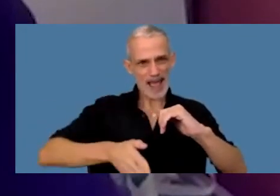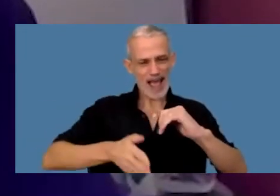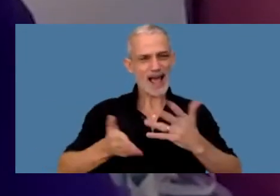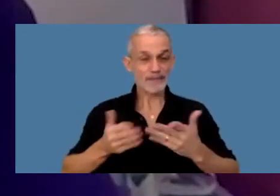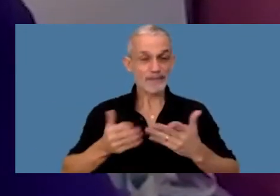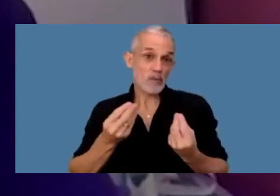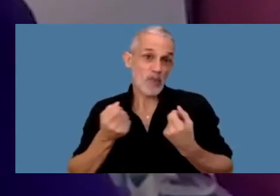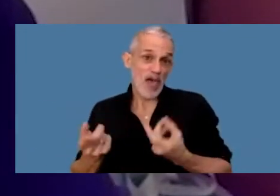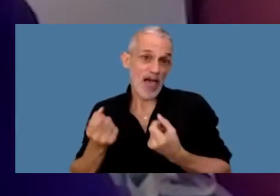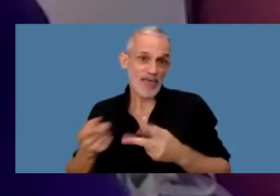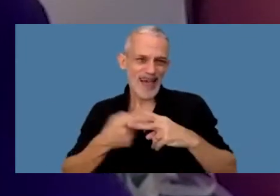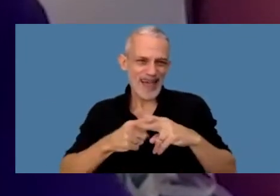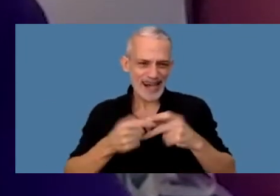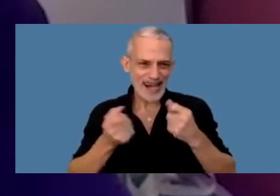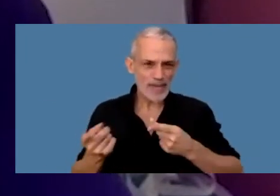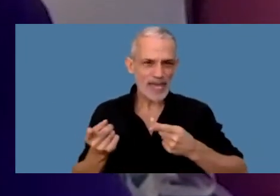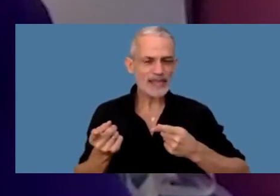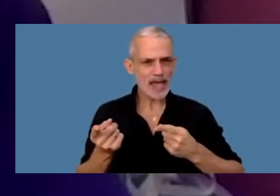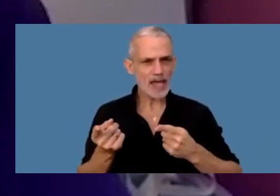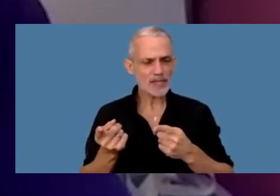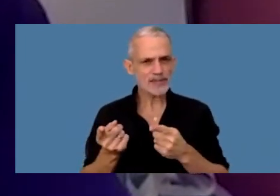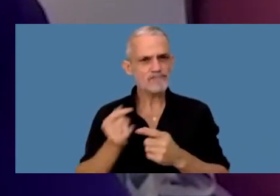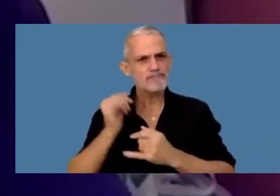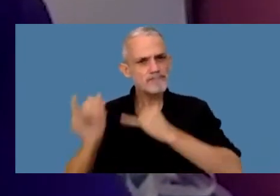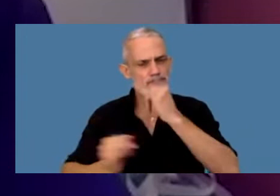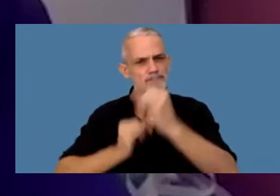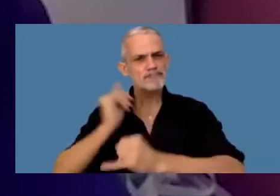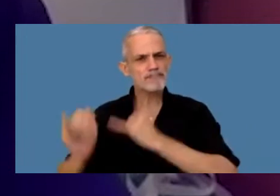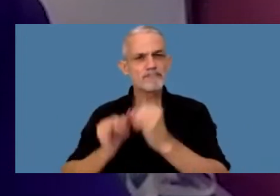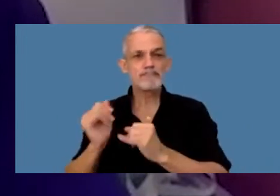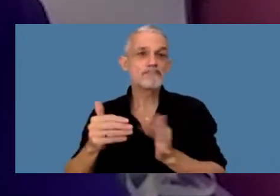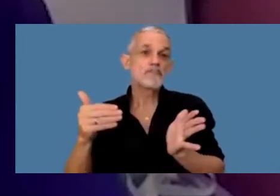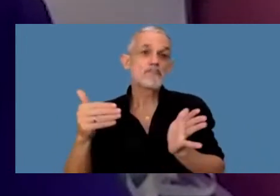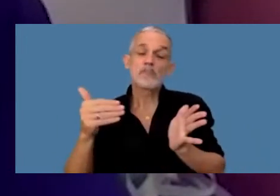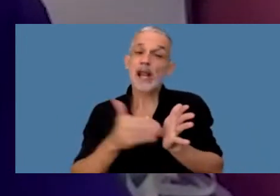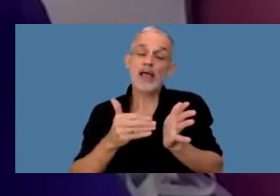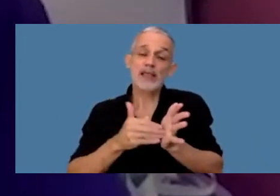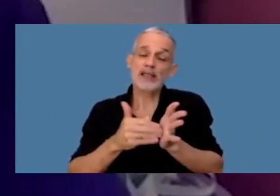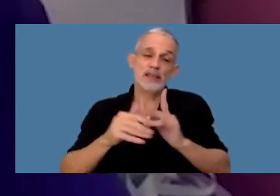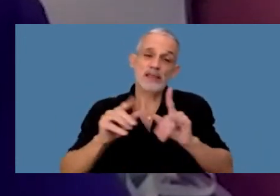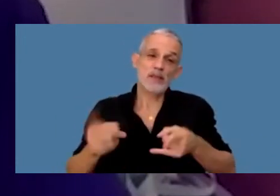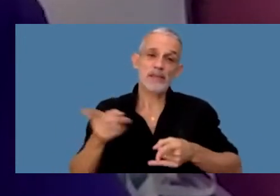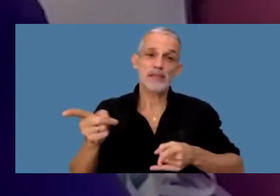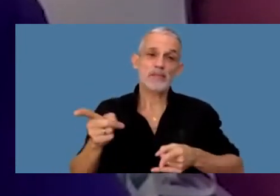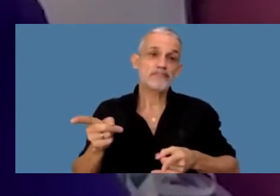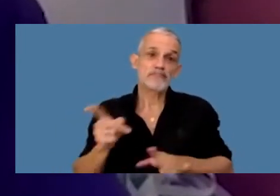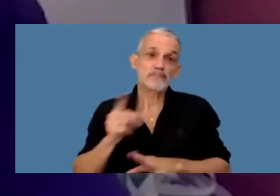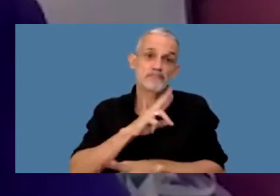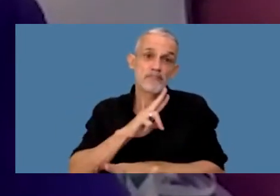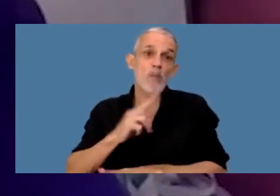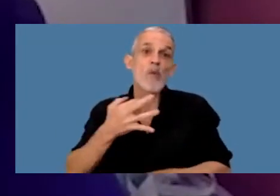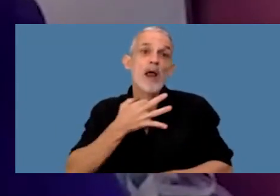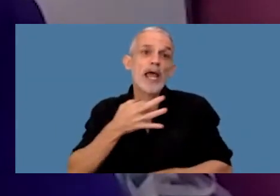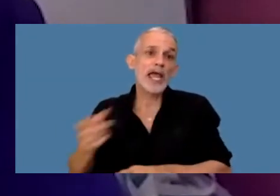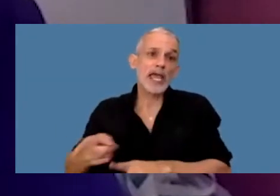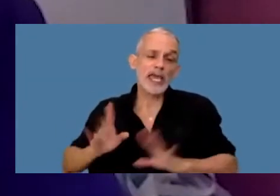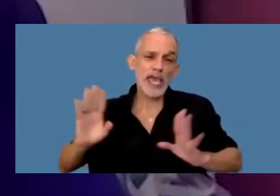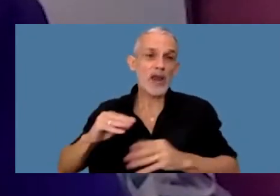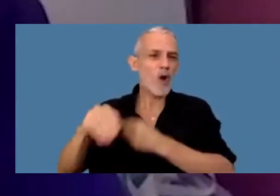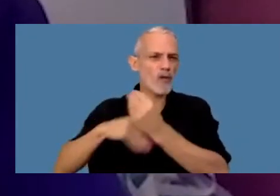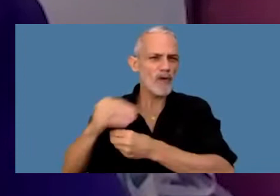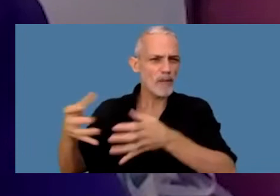ayudándolo en buscar las mejores, digamos, sí, posiciones que la